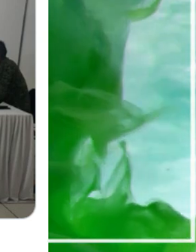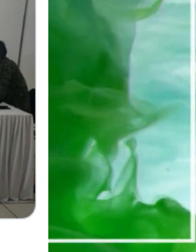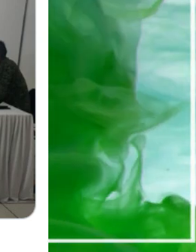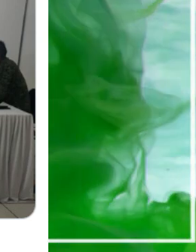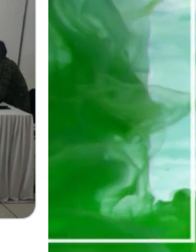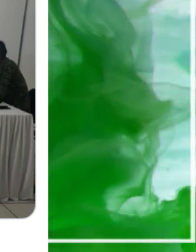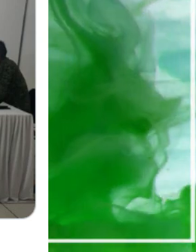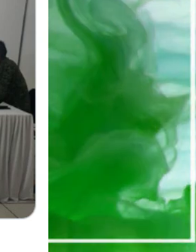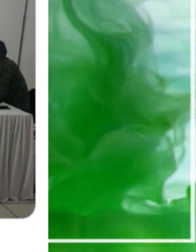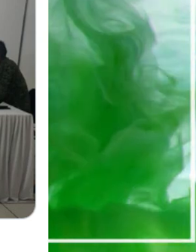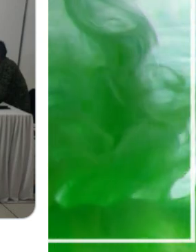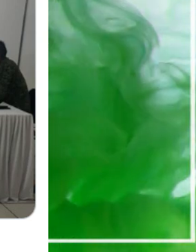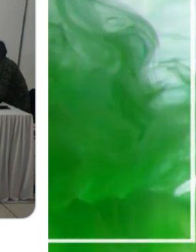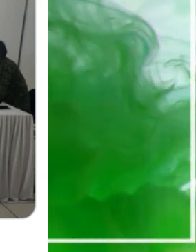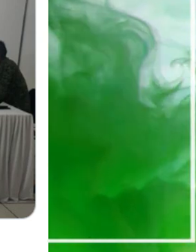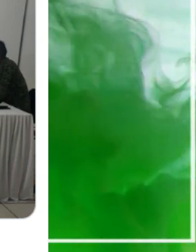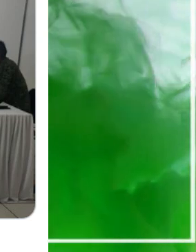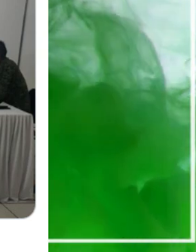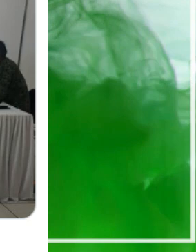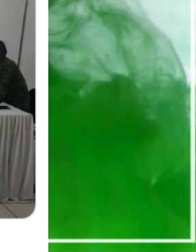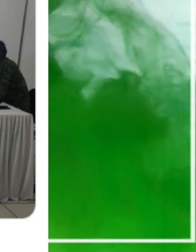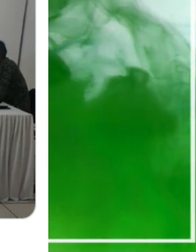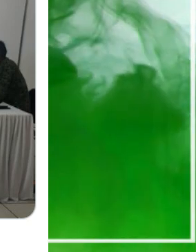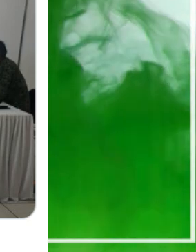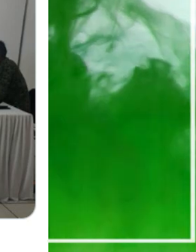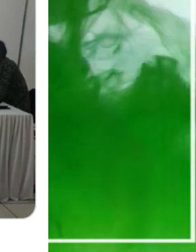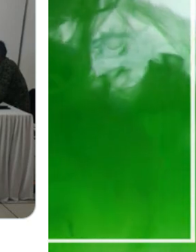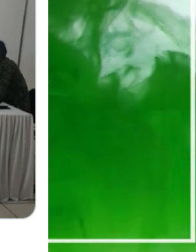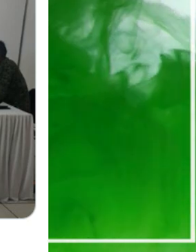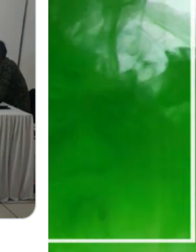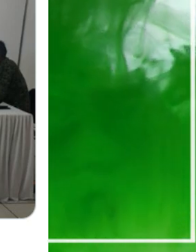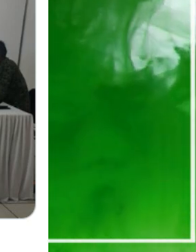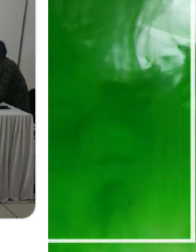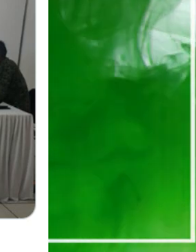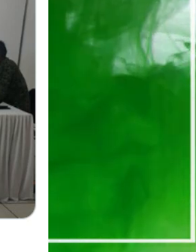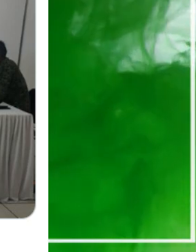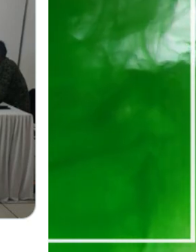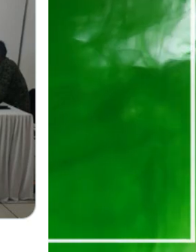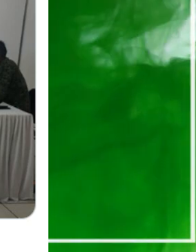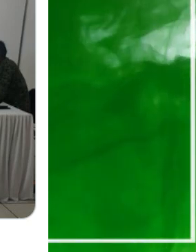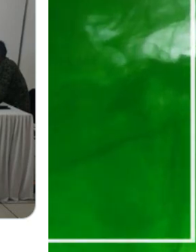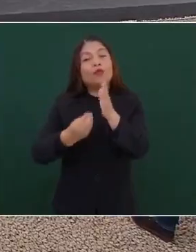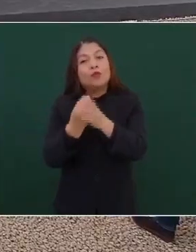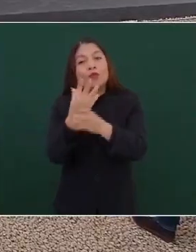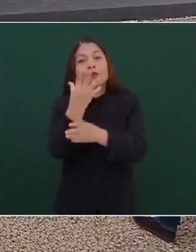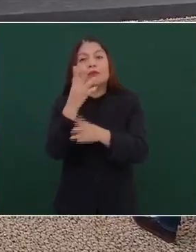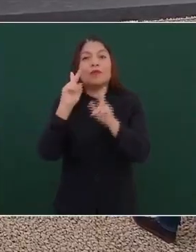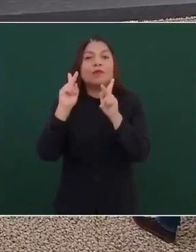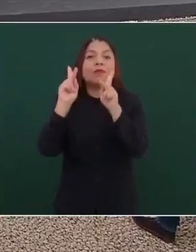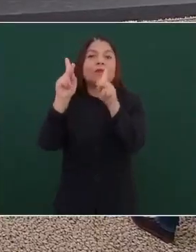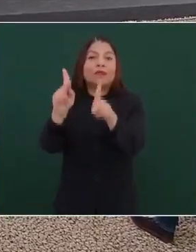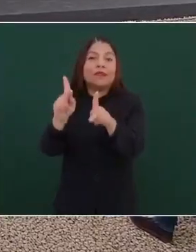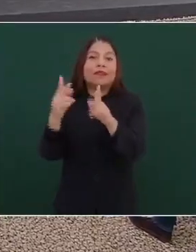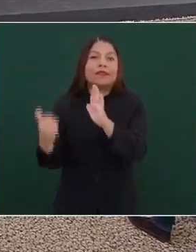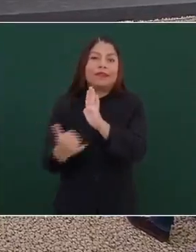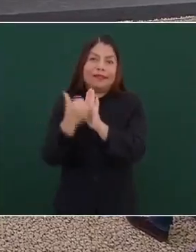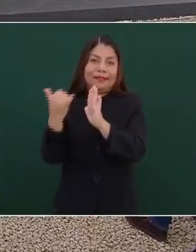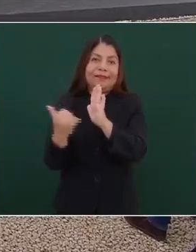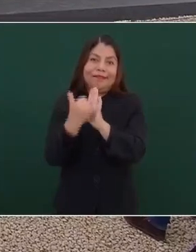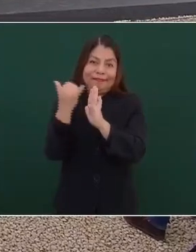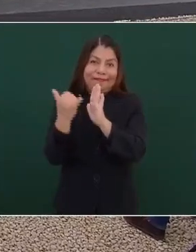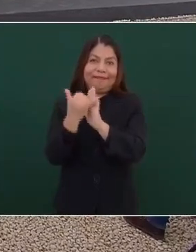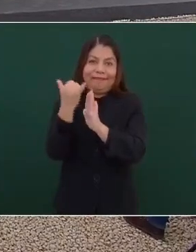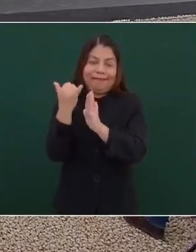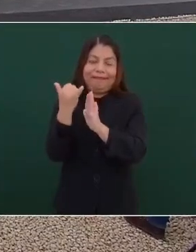corrupción. Explíquenmelo, seguidores de López, ¿cómo es posible esto? Escúchenlo. Sí,